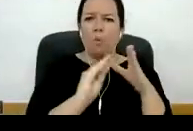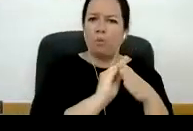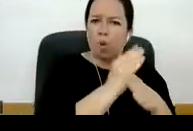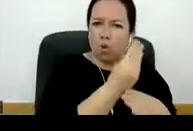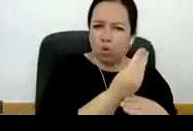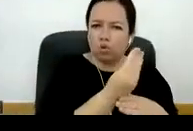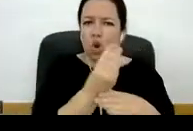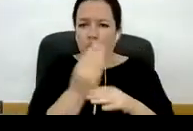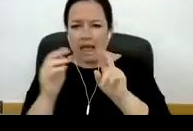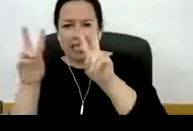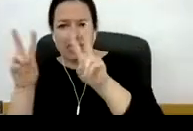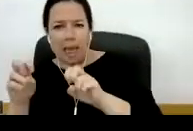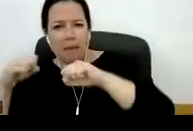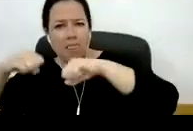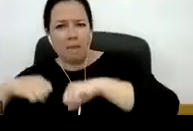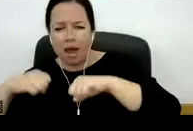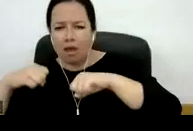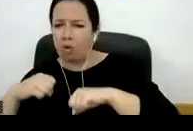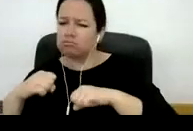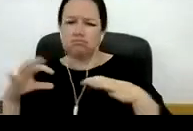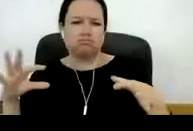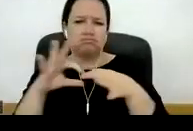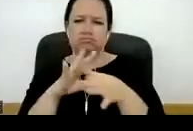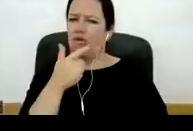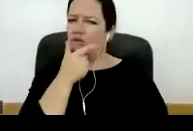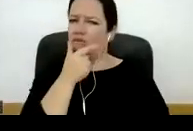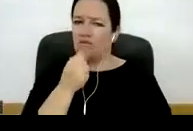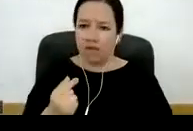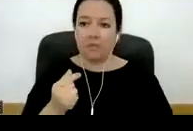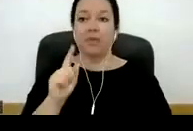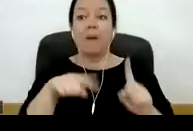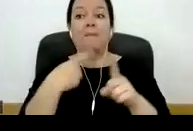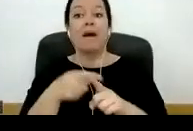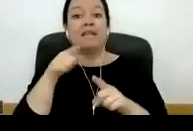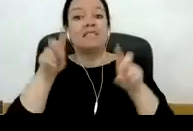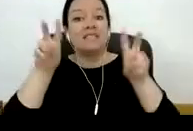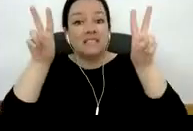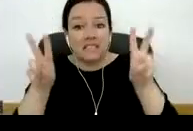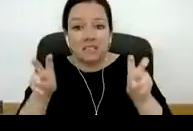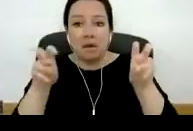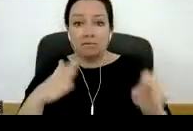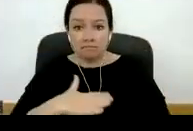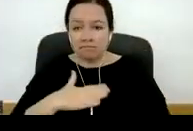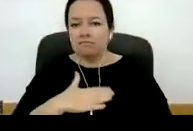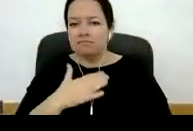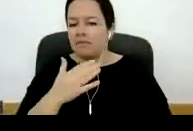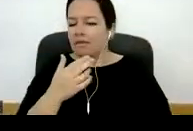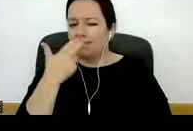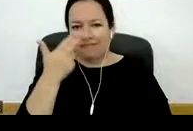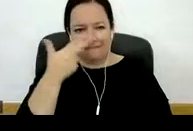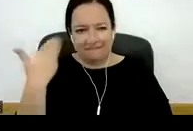con la temática que queríamos explicar hoy, y además es un tema que a mí personalmente me seduce